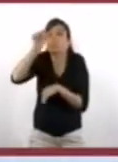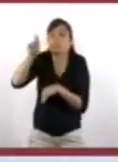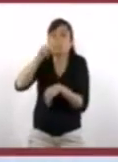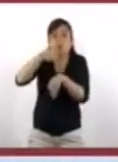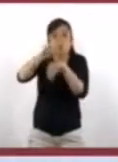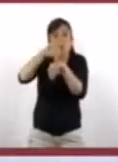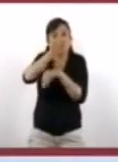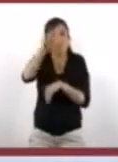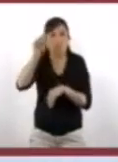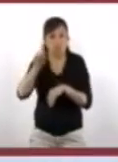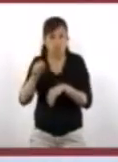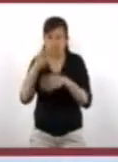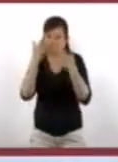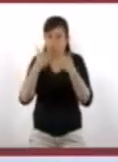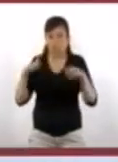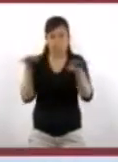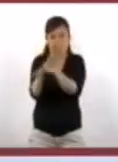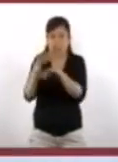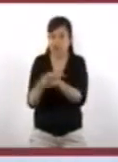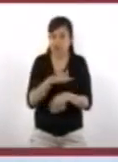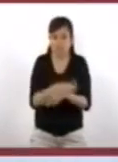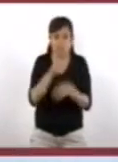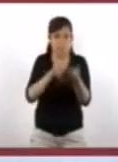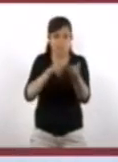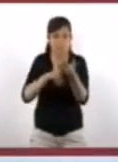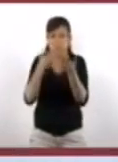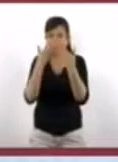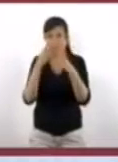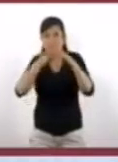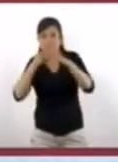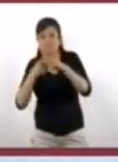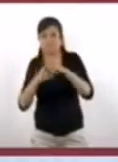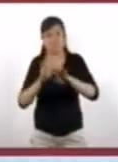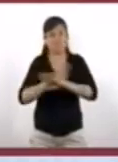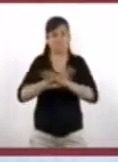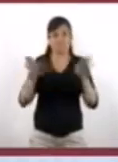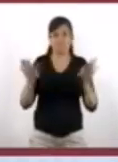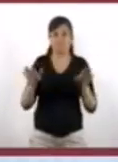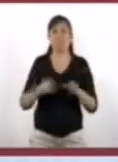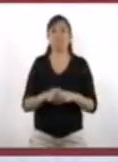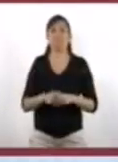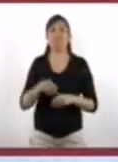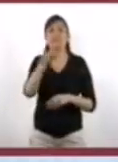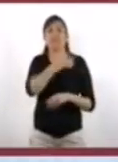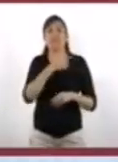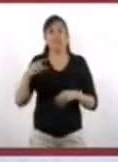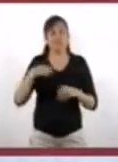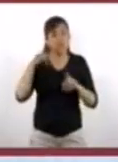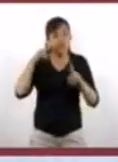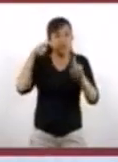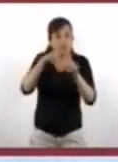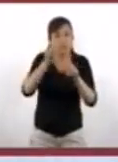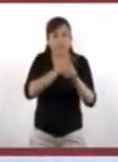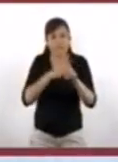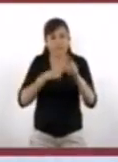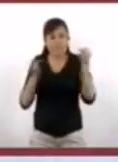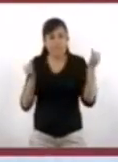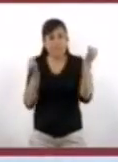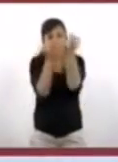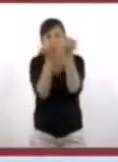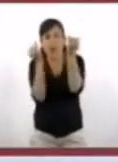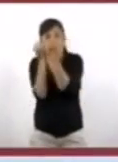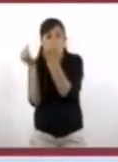extremos ni los cambios de cualquier valor, siempre y cuando, al variar los nuevos valores, no coincidan con las